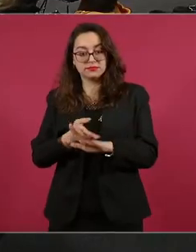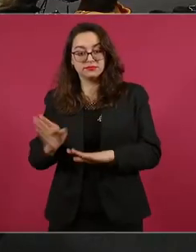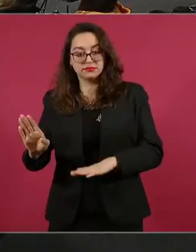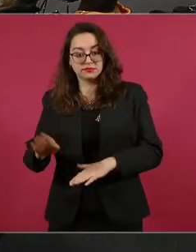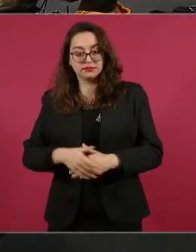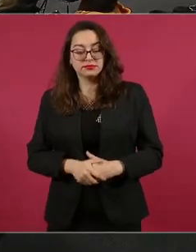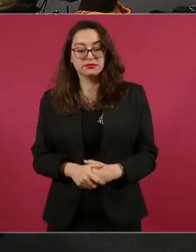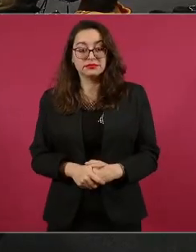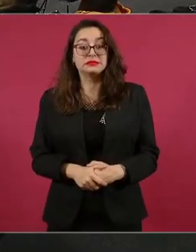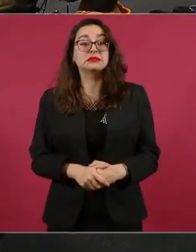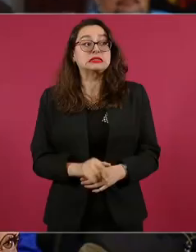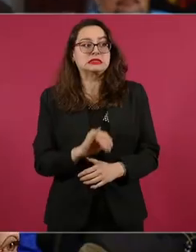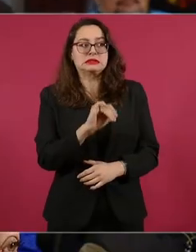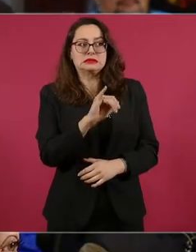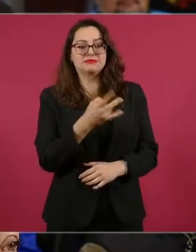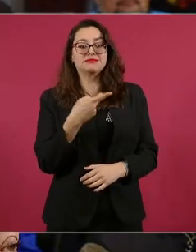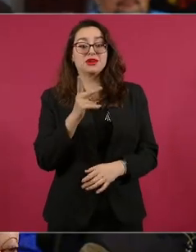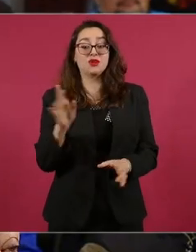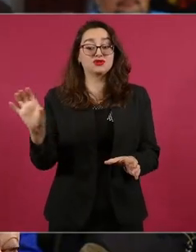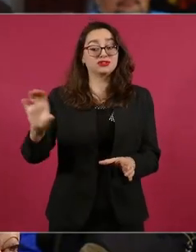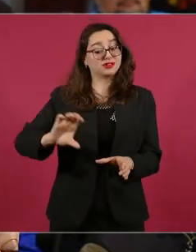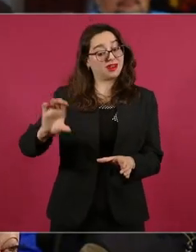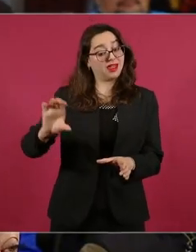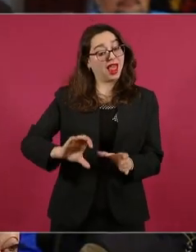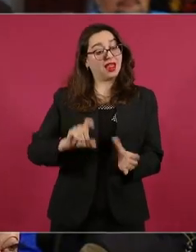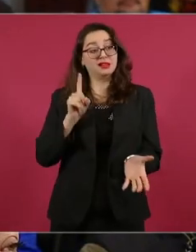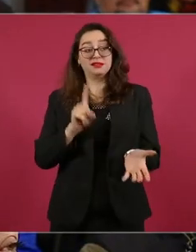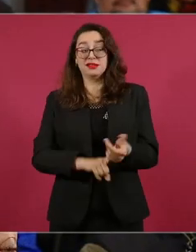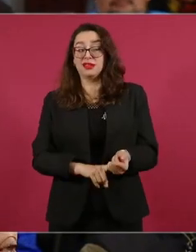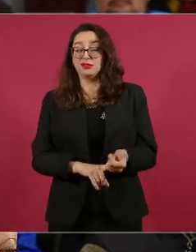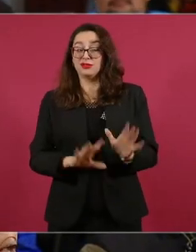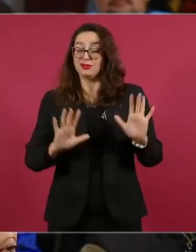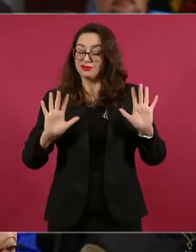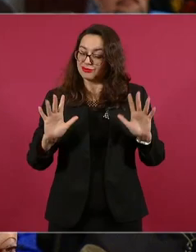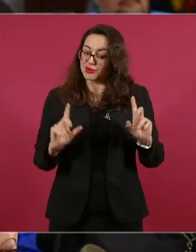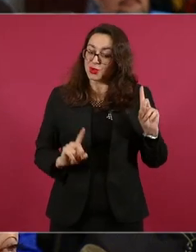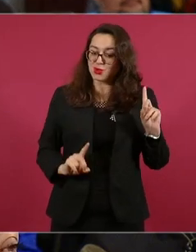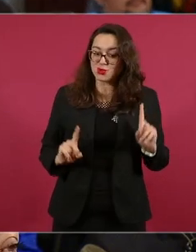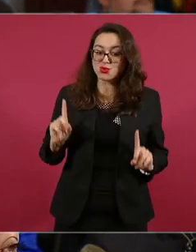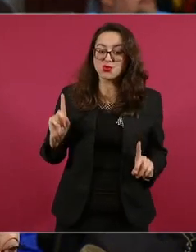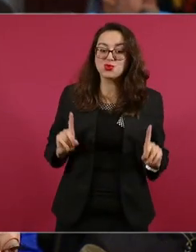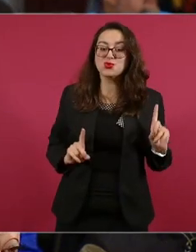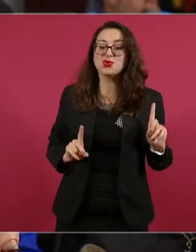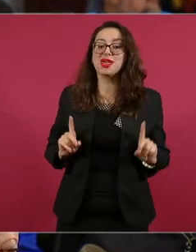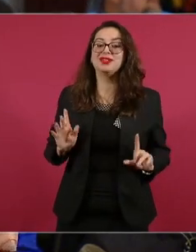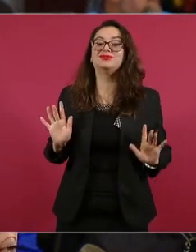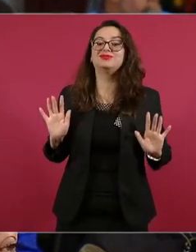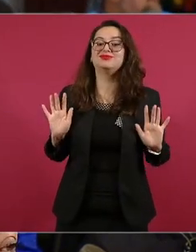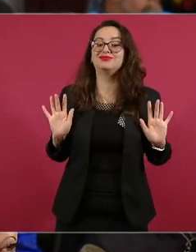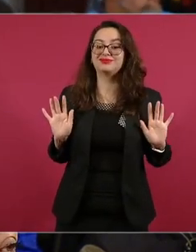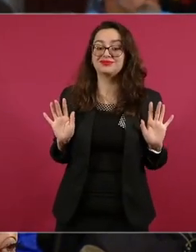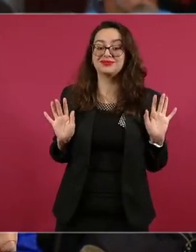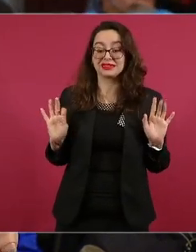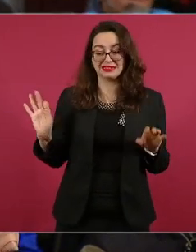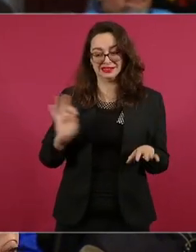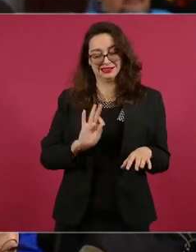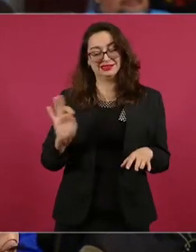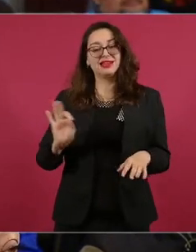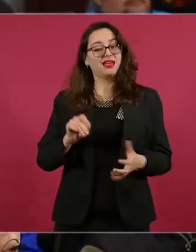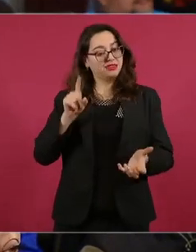no tenemos la certeza de que estas empresas que elaboran estén